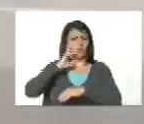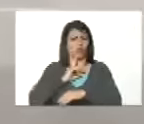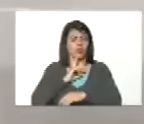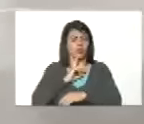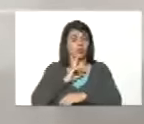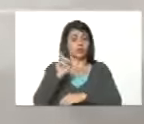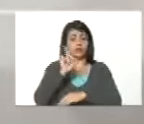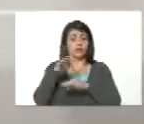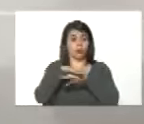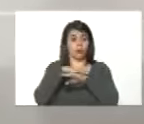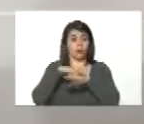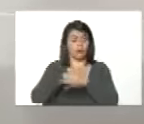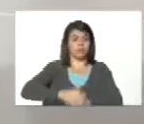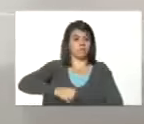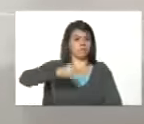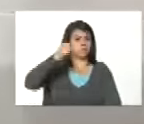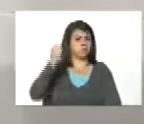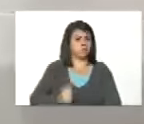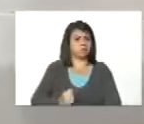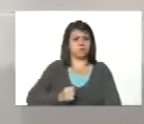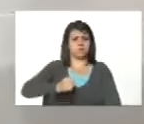No nos perdonan la rebeldía.